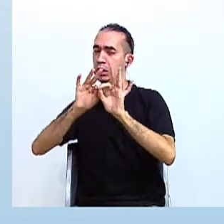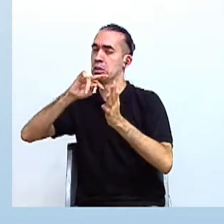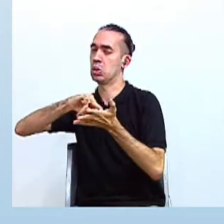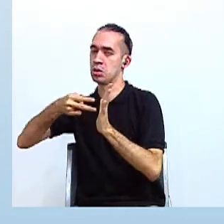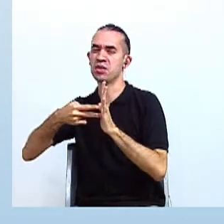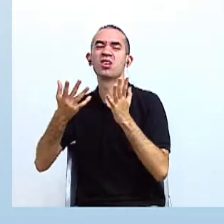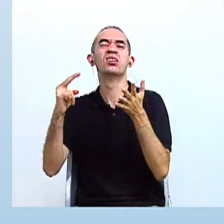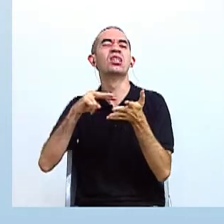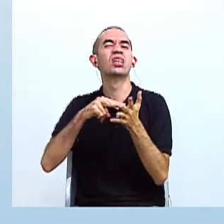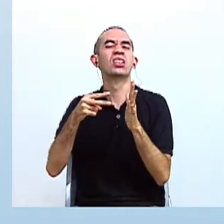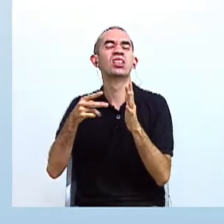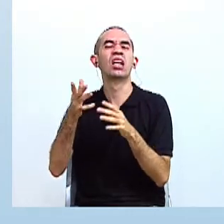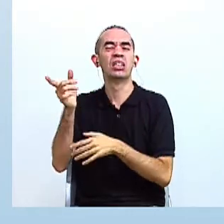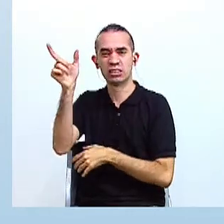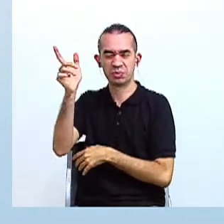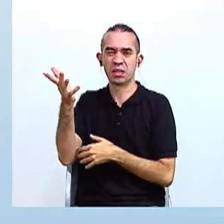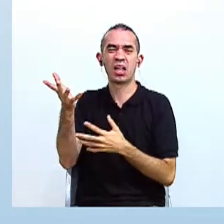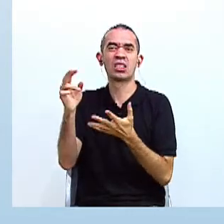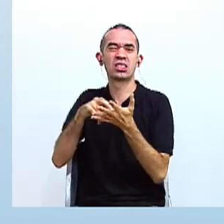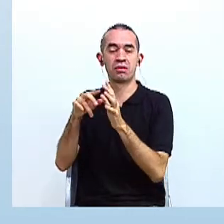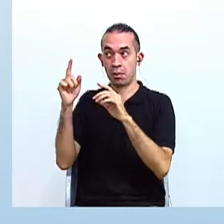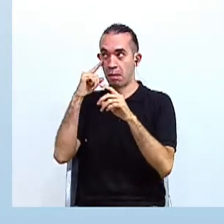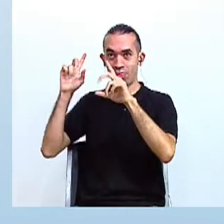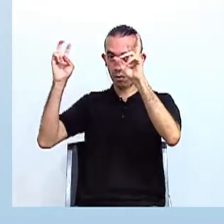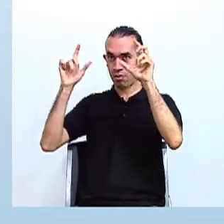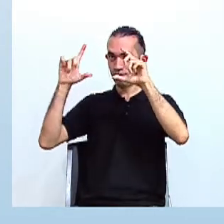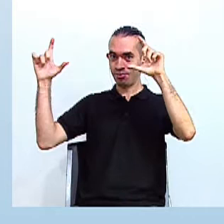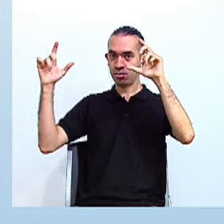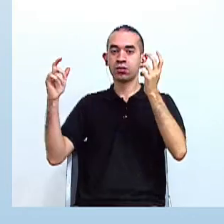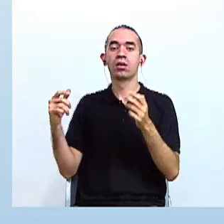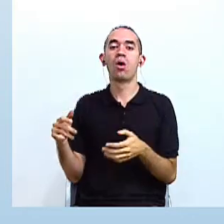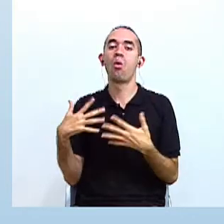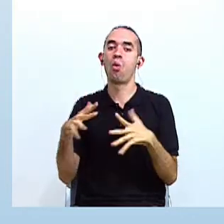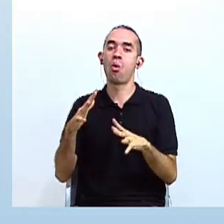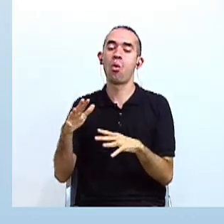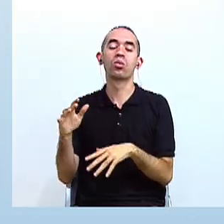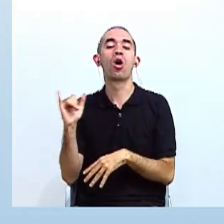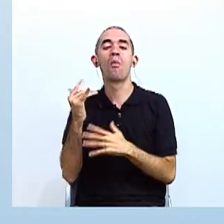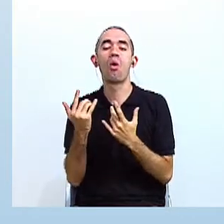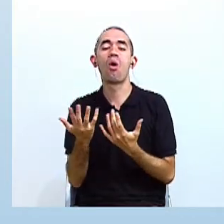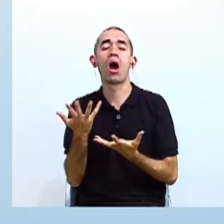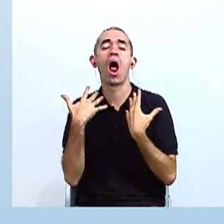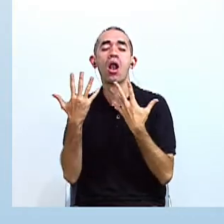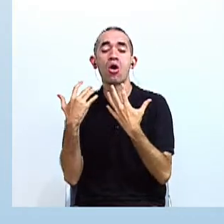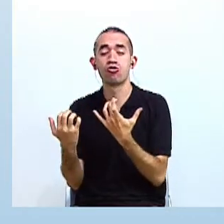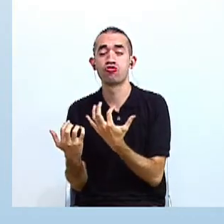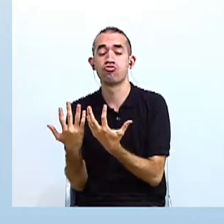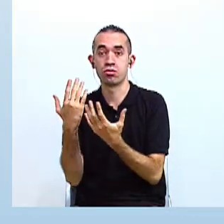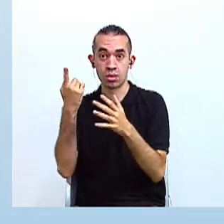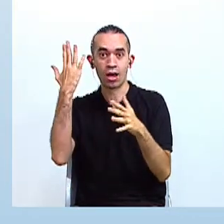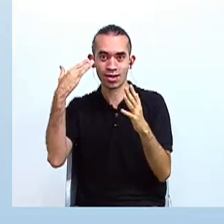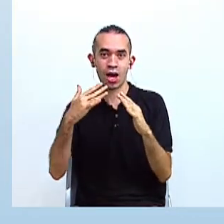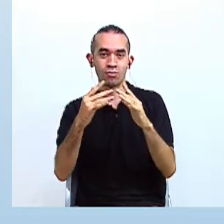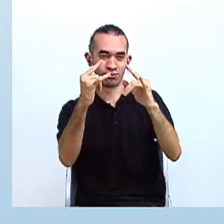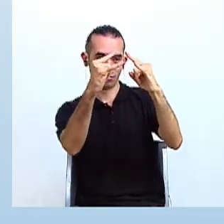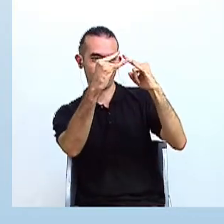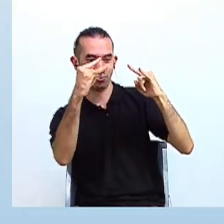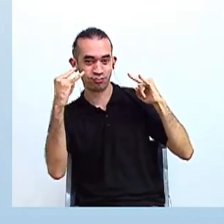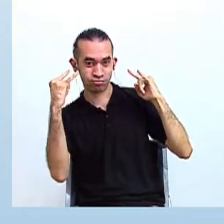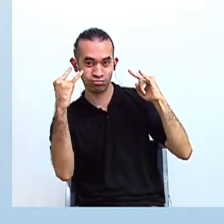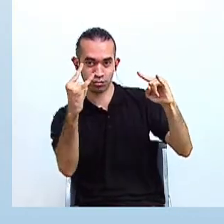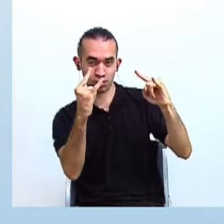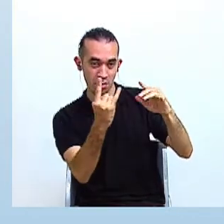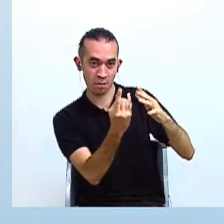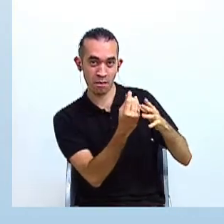efecto invernadero que es especialmente significativo en todo este tema. ¿Has entrado a un vivero? ¿Sabes lo que